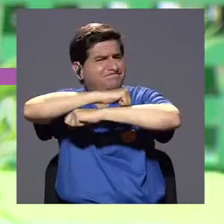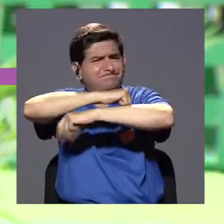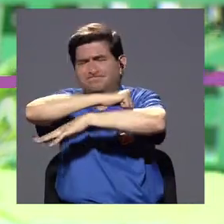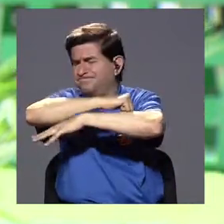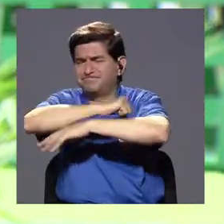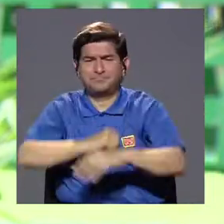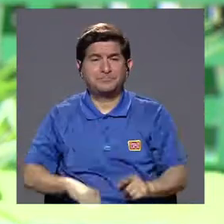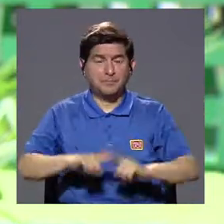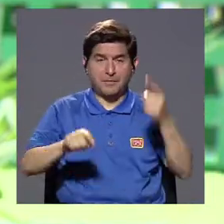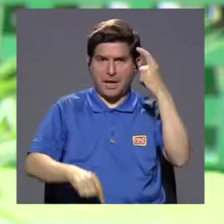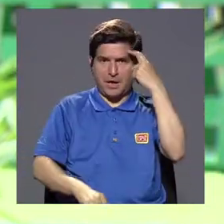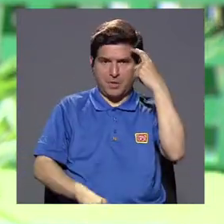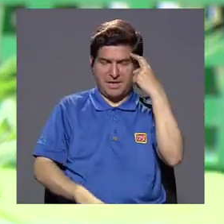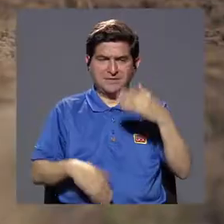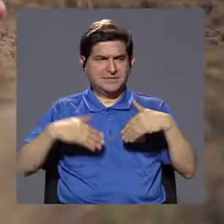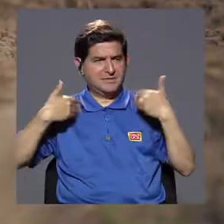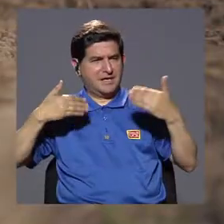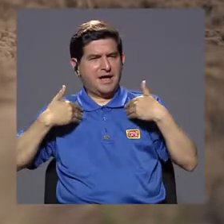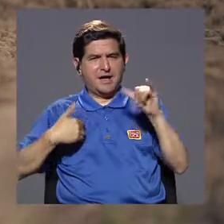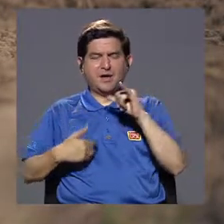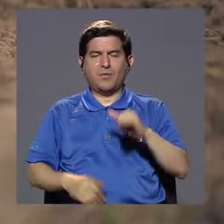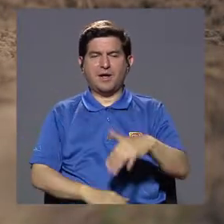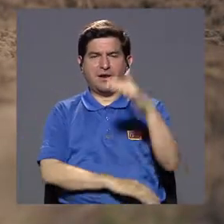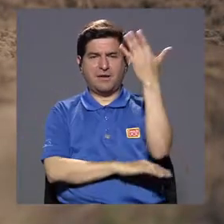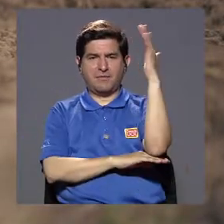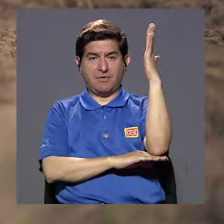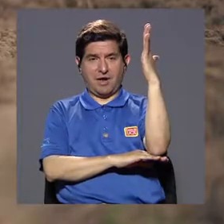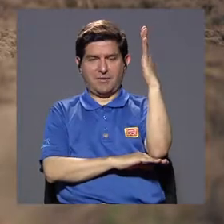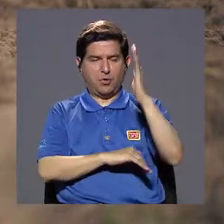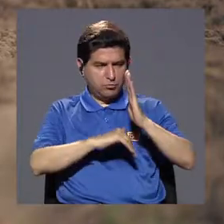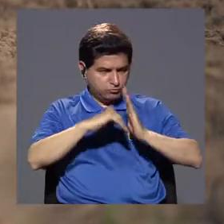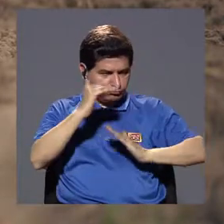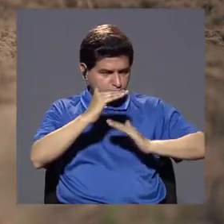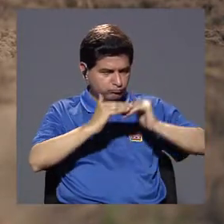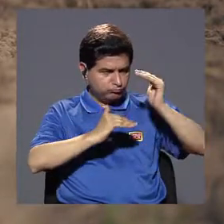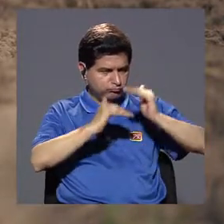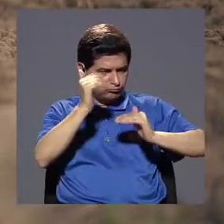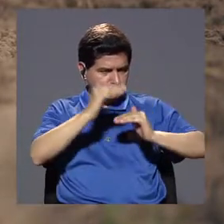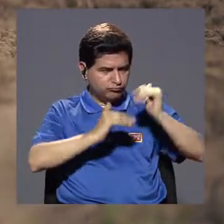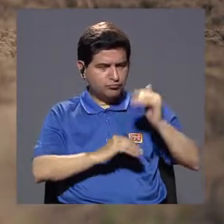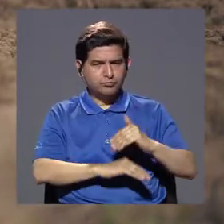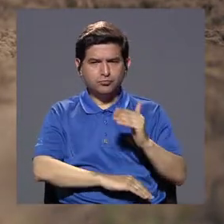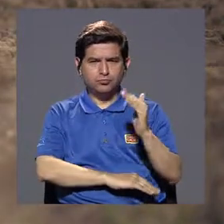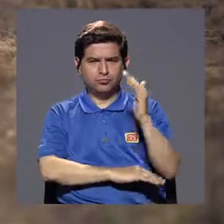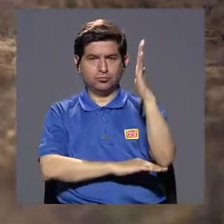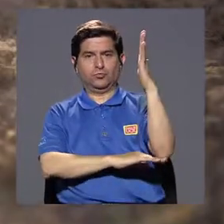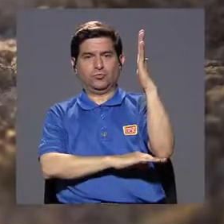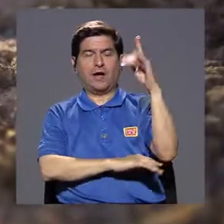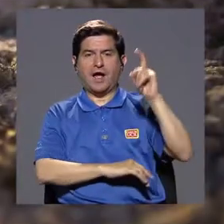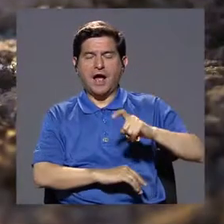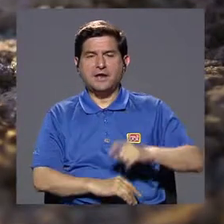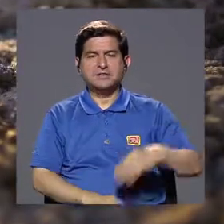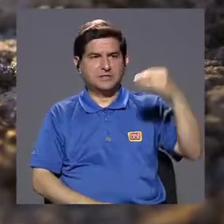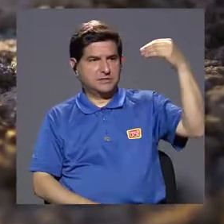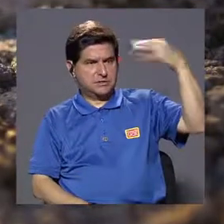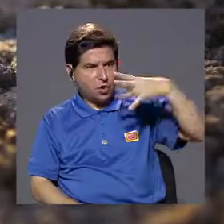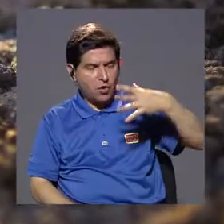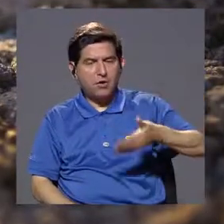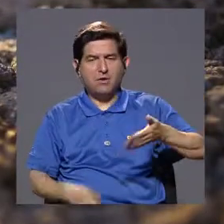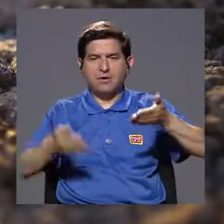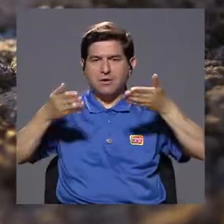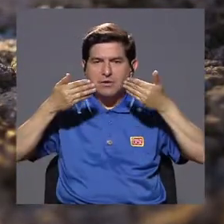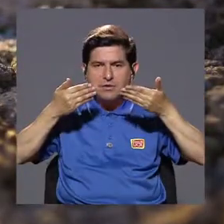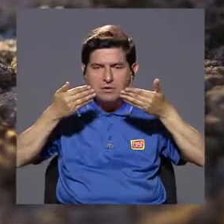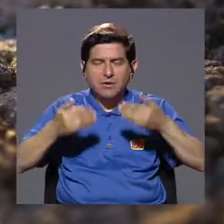como un árbol que construir sabríamos que necesita sol que necesita aire que necesita agua y que